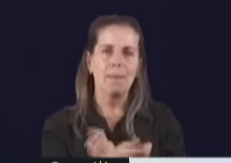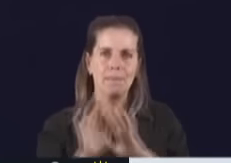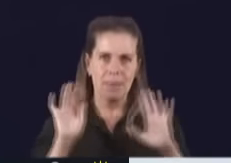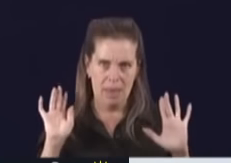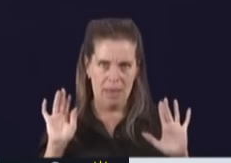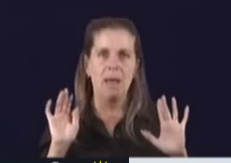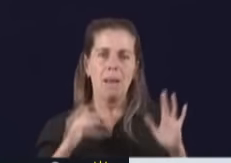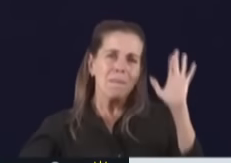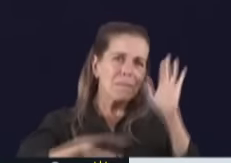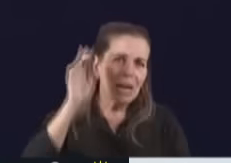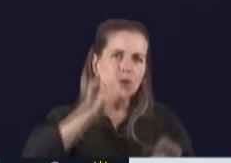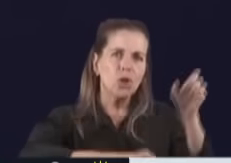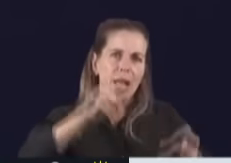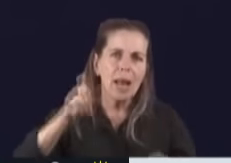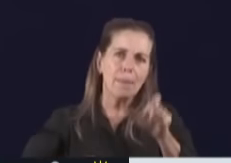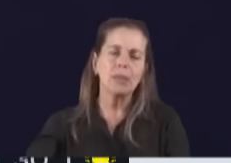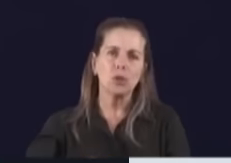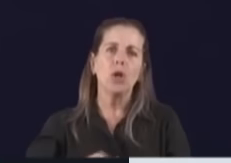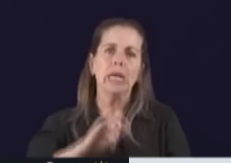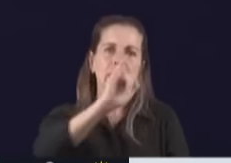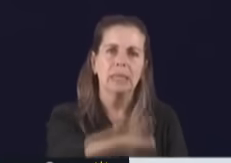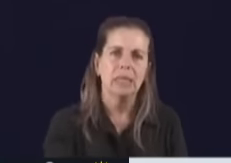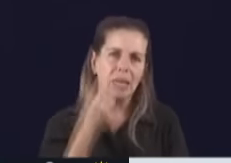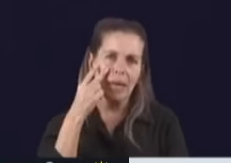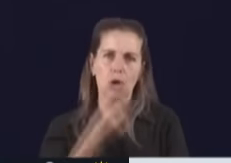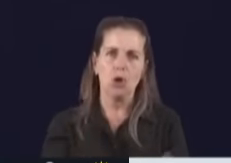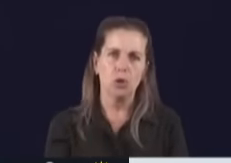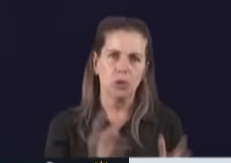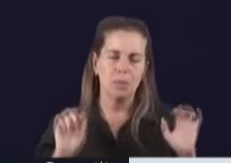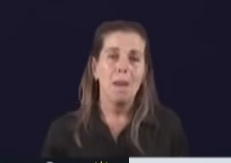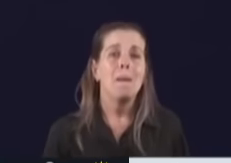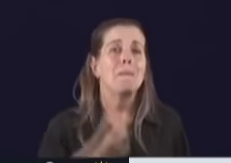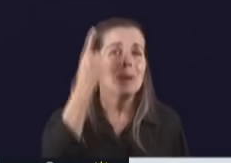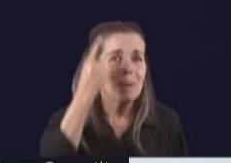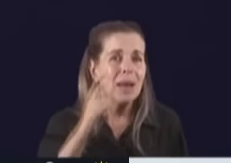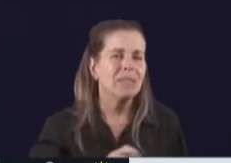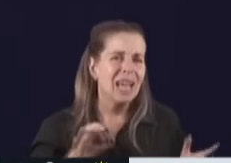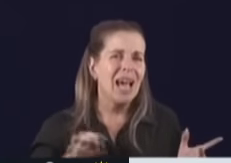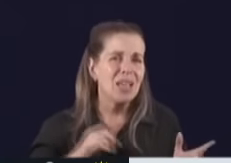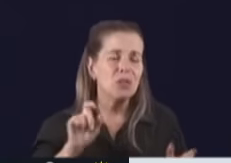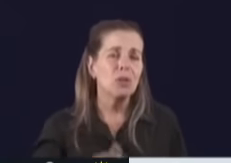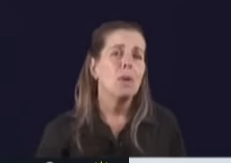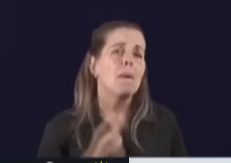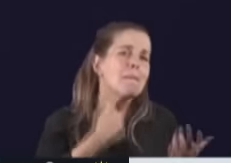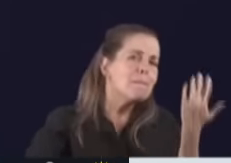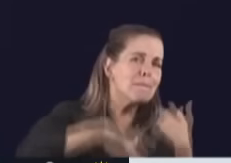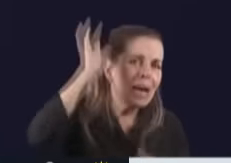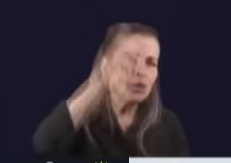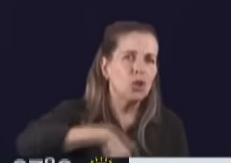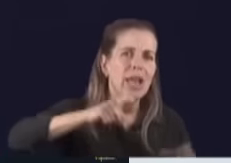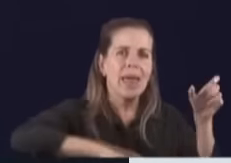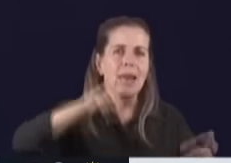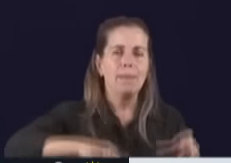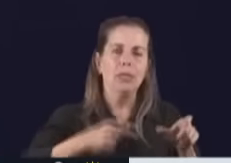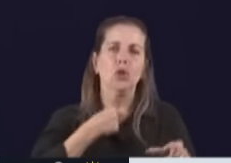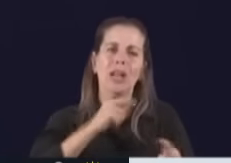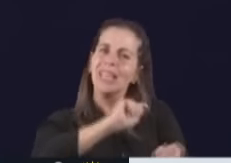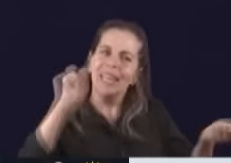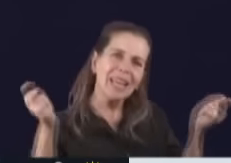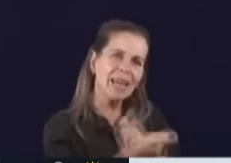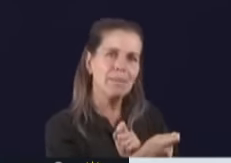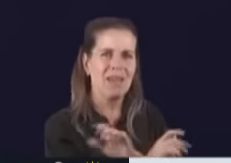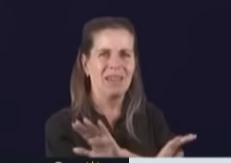escuchado este mandato. Por primera vez en un siglo, somos muchos más los que queremos dar vuelta a la página del país que quienes quieren aferrarse